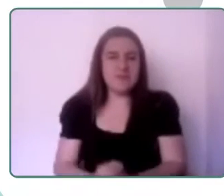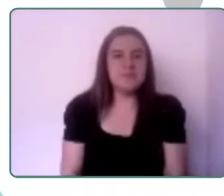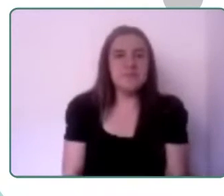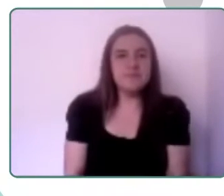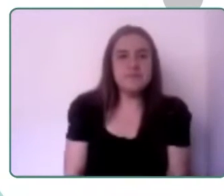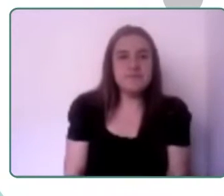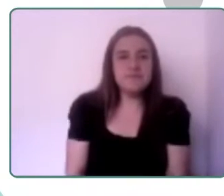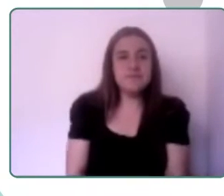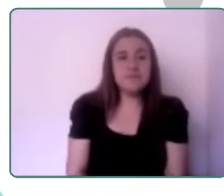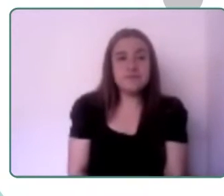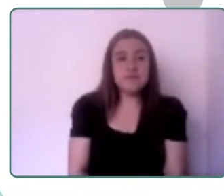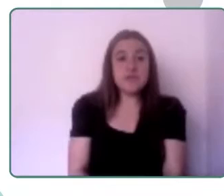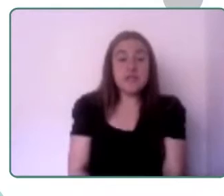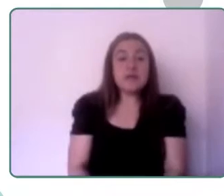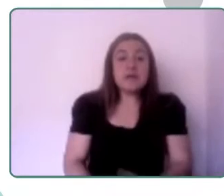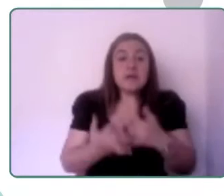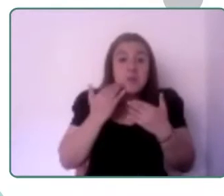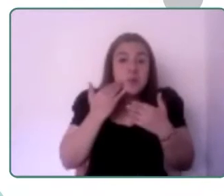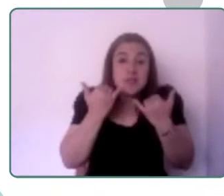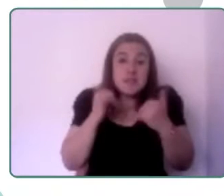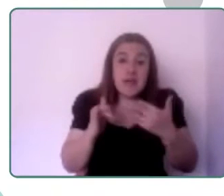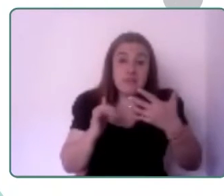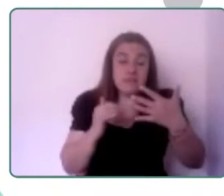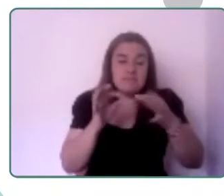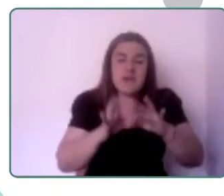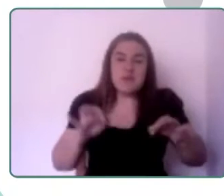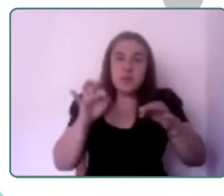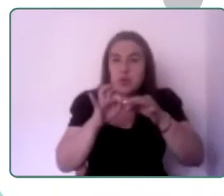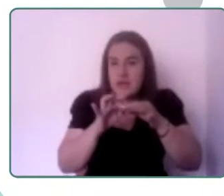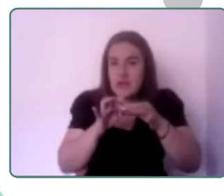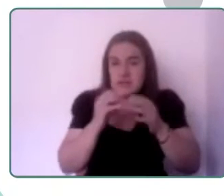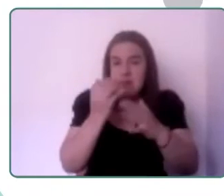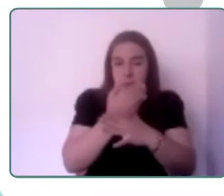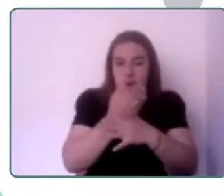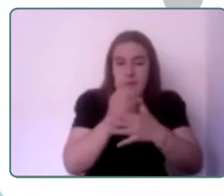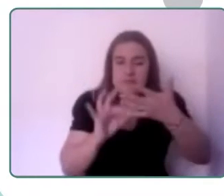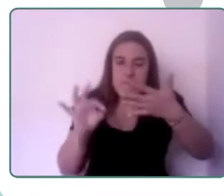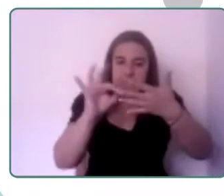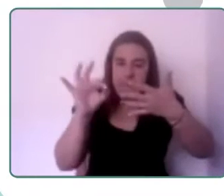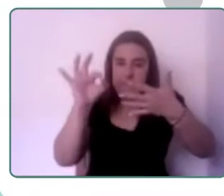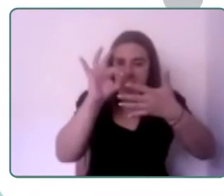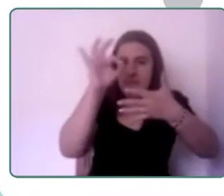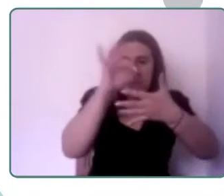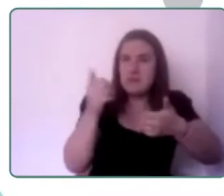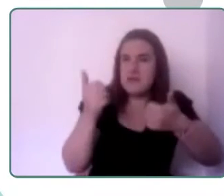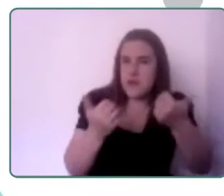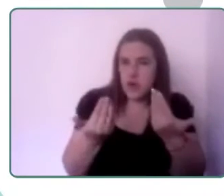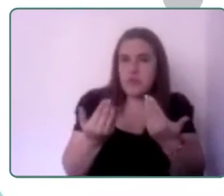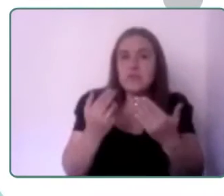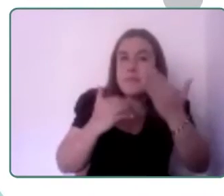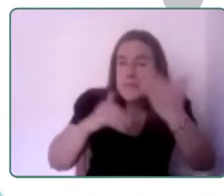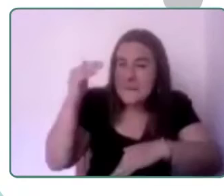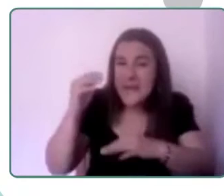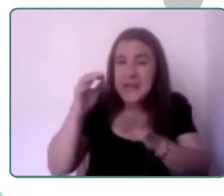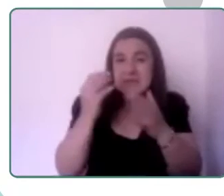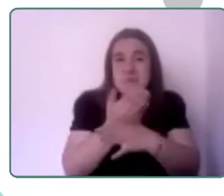a la jerarquización de problemas que aquejan el país, básicamente el mayor puntaje lo tuvieron hacia el problema de